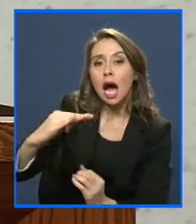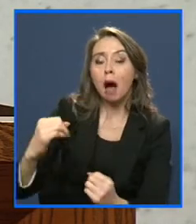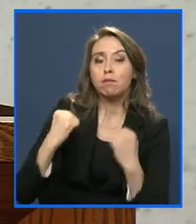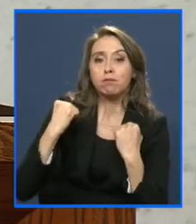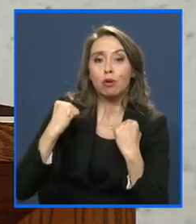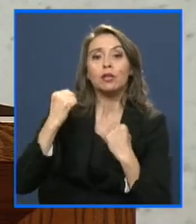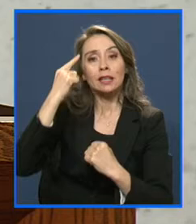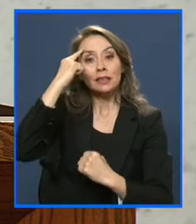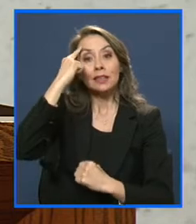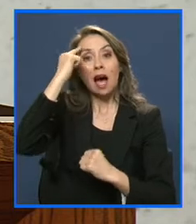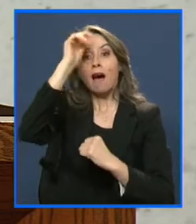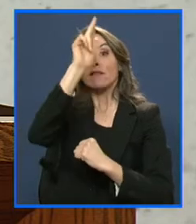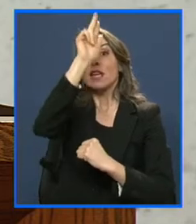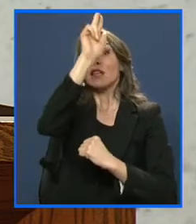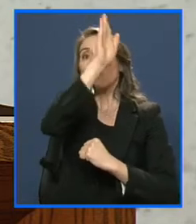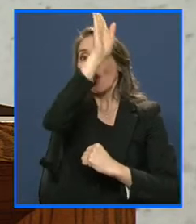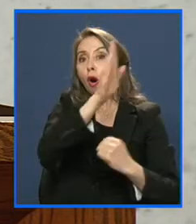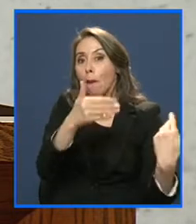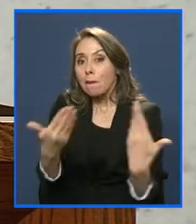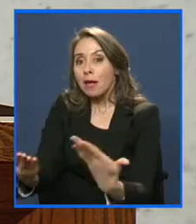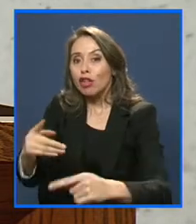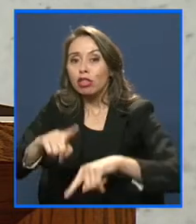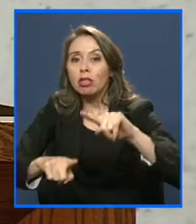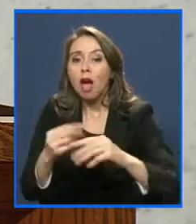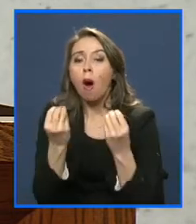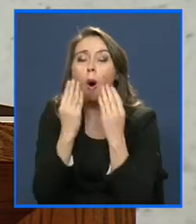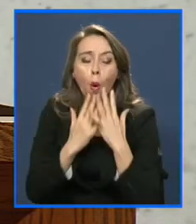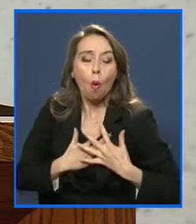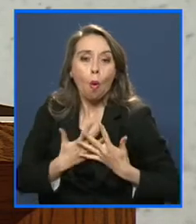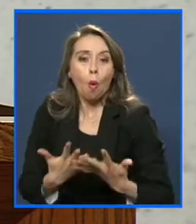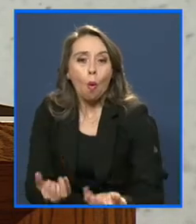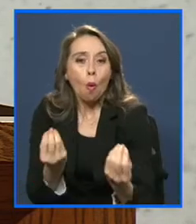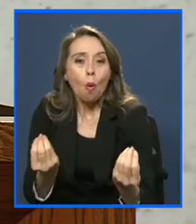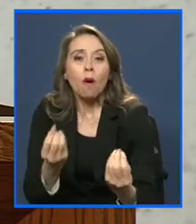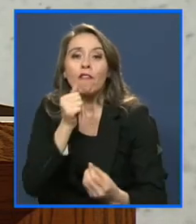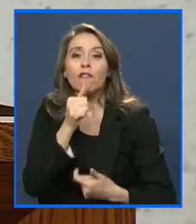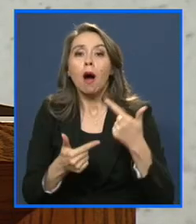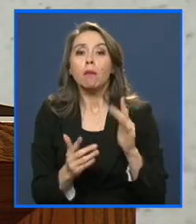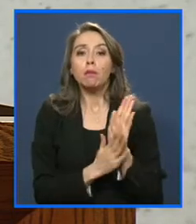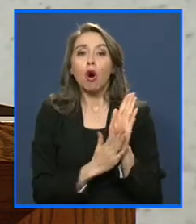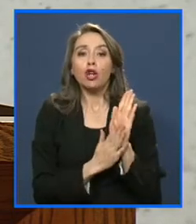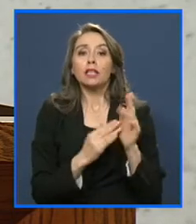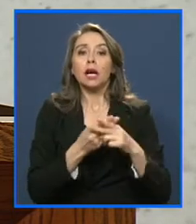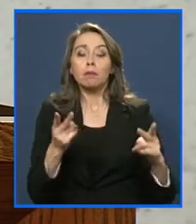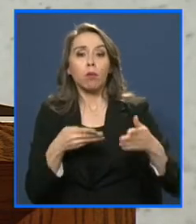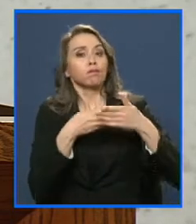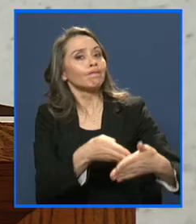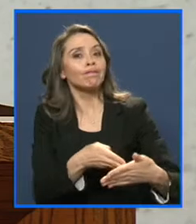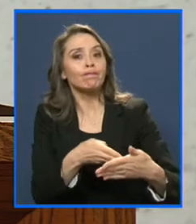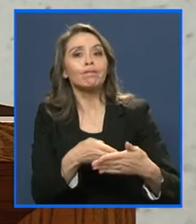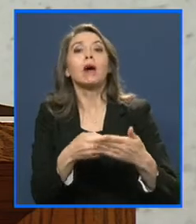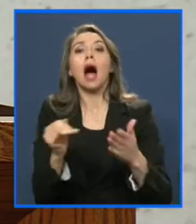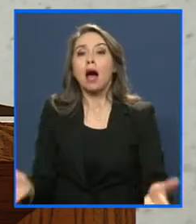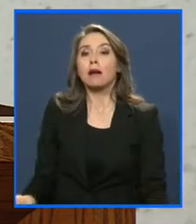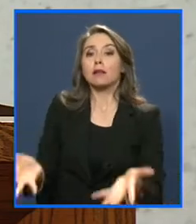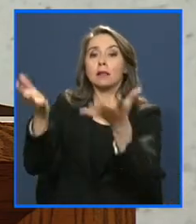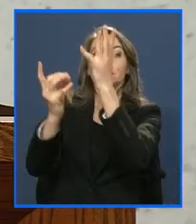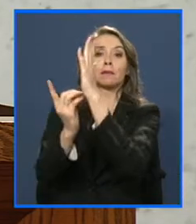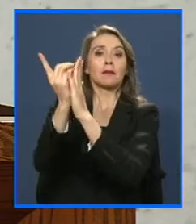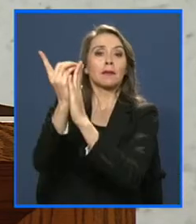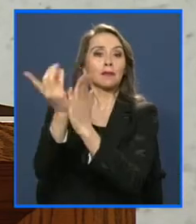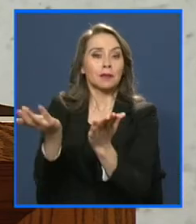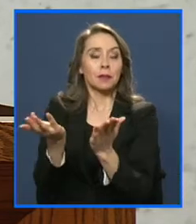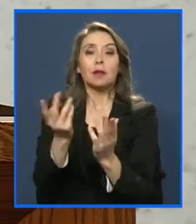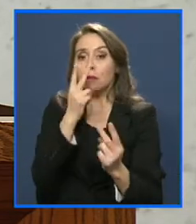bendito por un territorio generoso lo natural se estrella en la falta de verdaderas políticas públicas de protección y fomento a su plena expresión sino